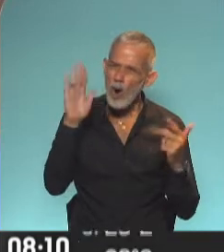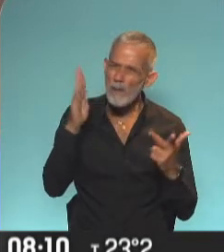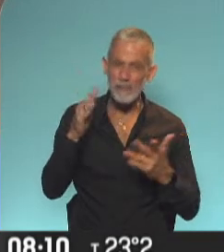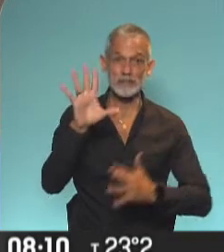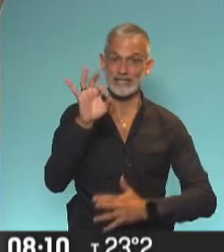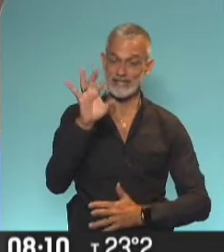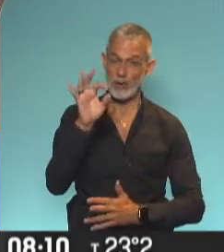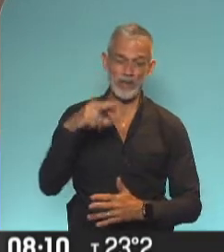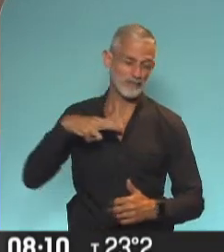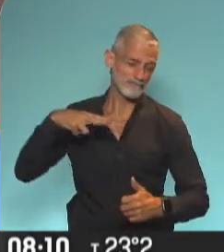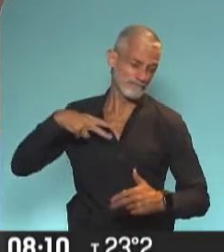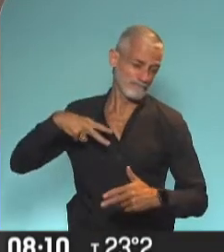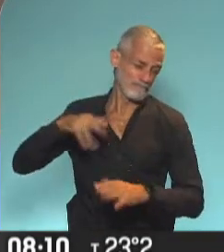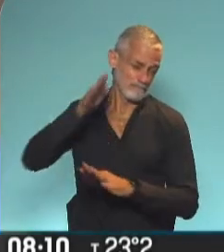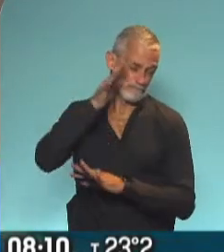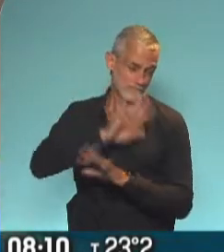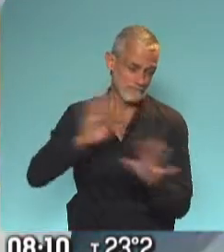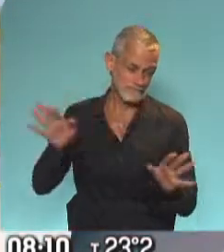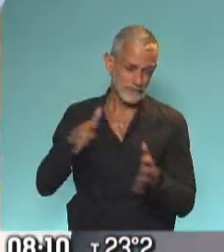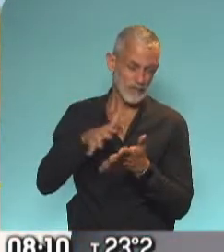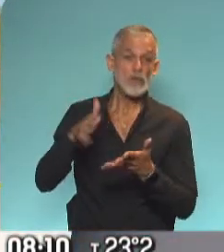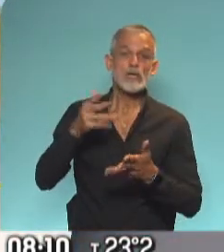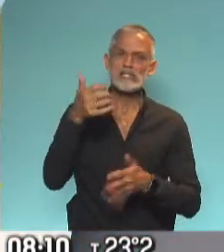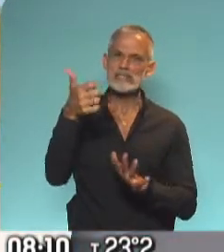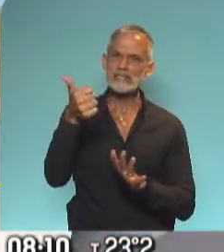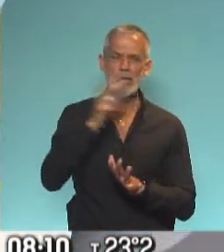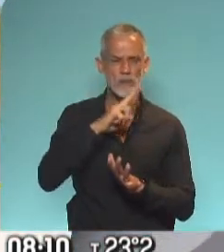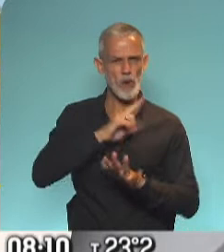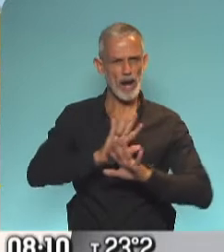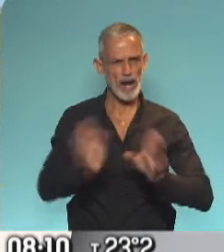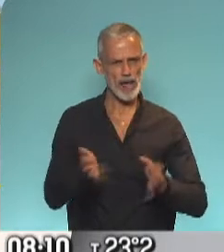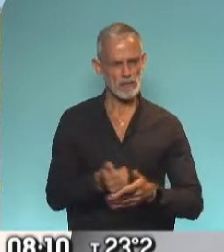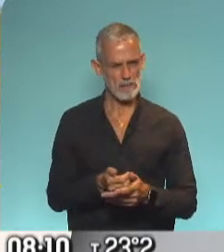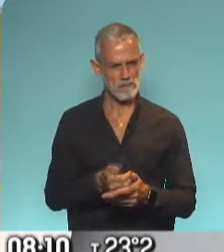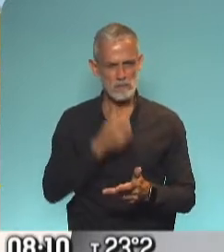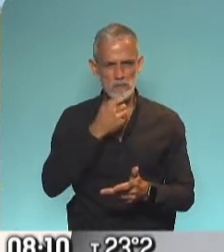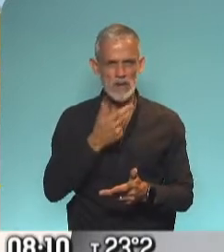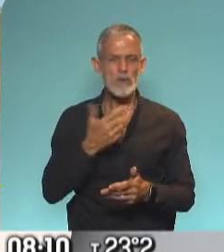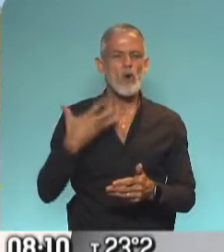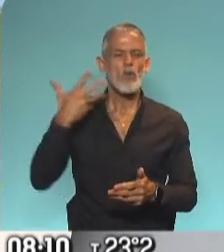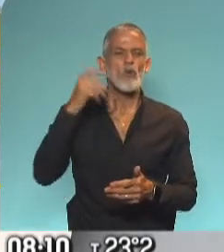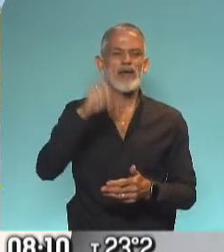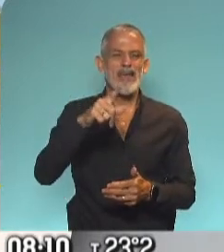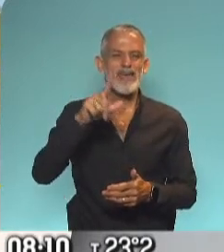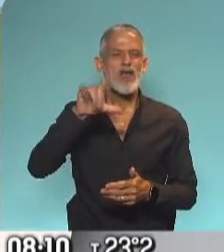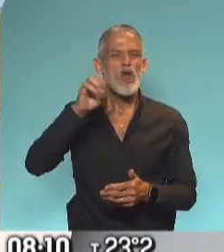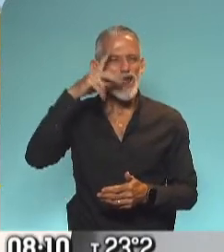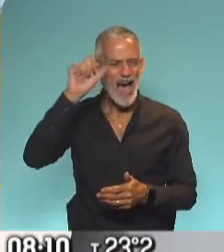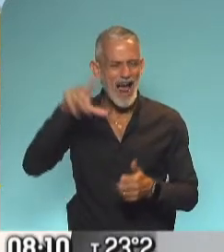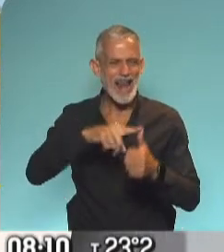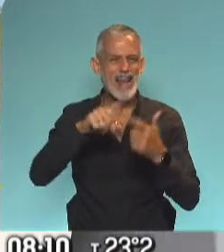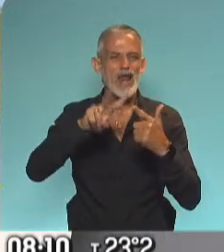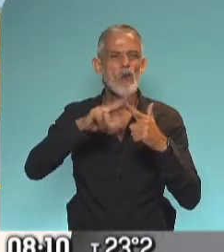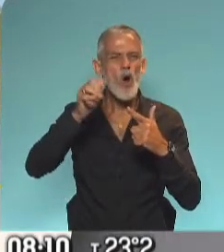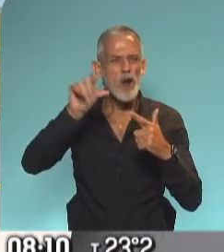50 multimillonarios del mundo, entonces, solo 6 mujeres. Ahí tenemos, por ejemplo, a la dueña de L'Oreal, a la dueña de